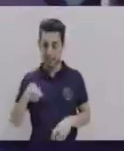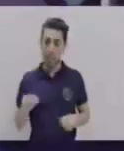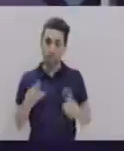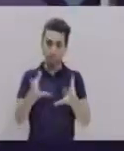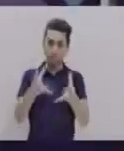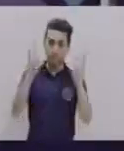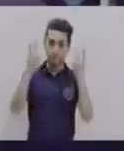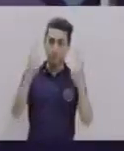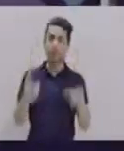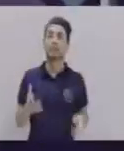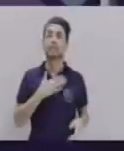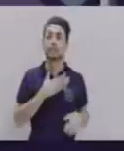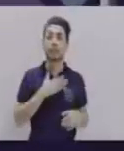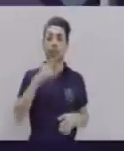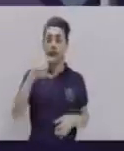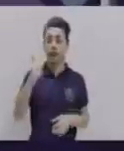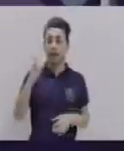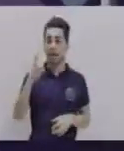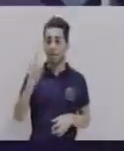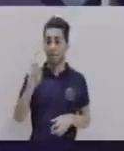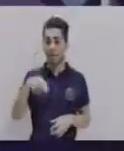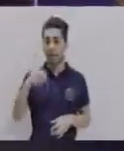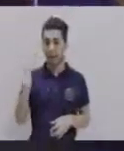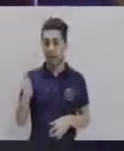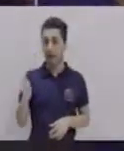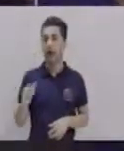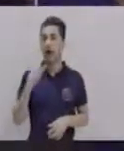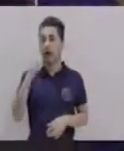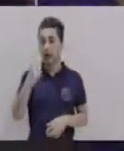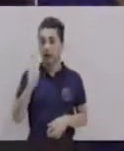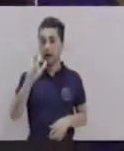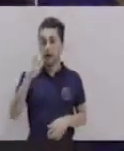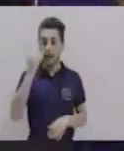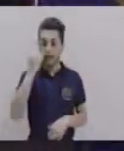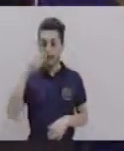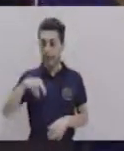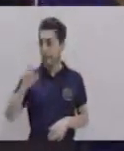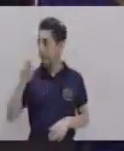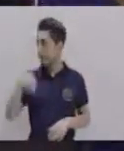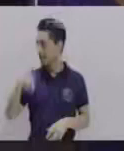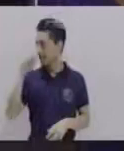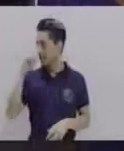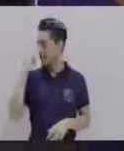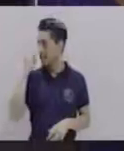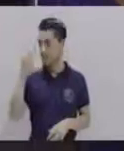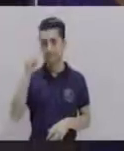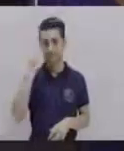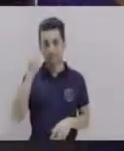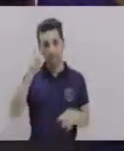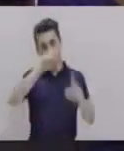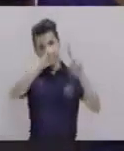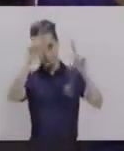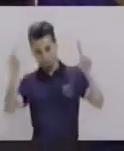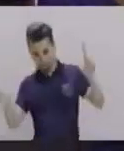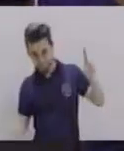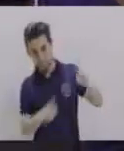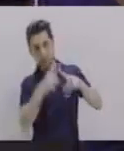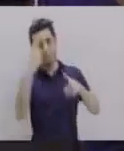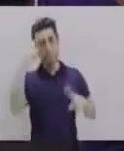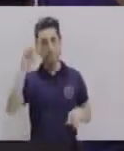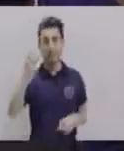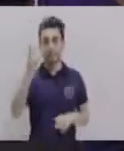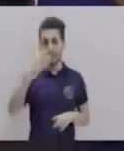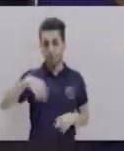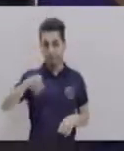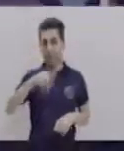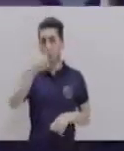tema cadena alimenticia para tercer grado de primaria. Ahora bien, recuerda que debes utilizar